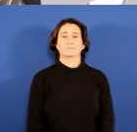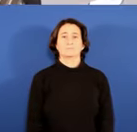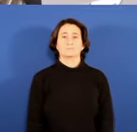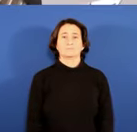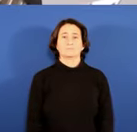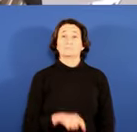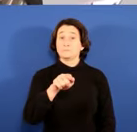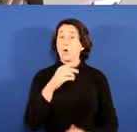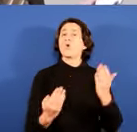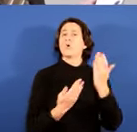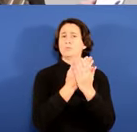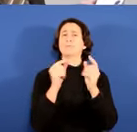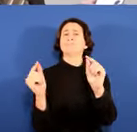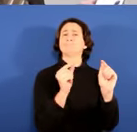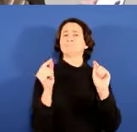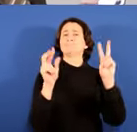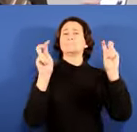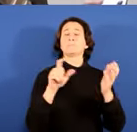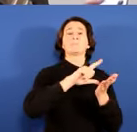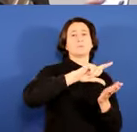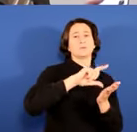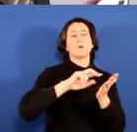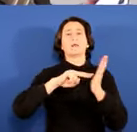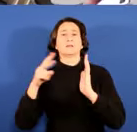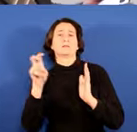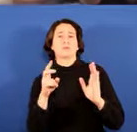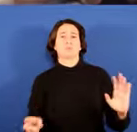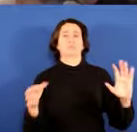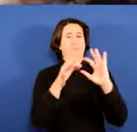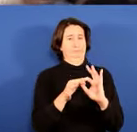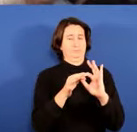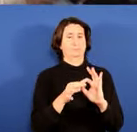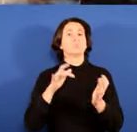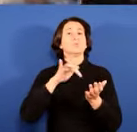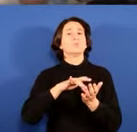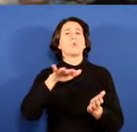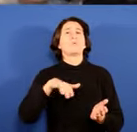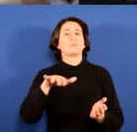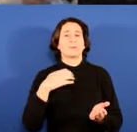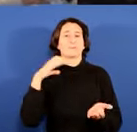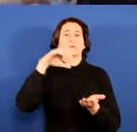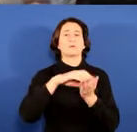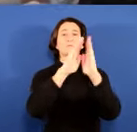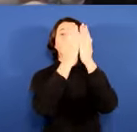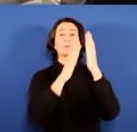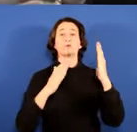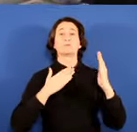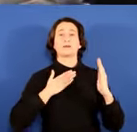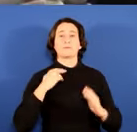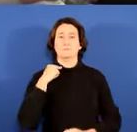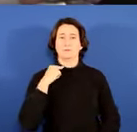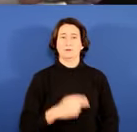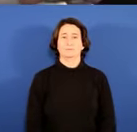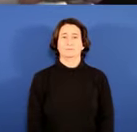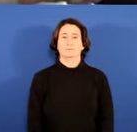cultura, representantes de la edición, librerías, escritores o blogueros debatirán sobre los nuevos formatos, los cambios en el